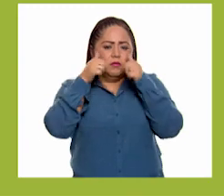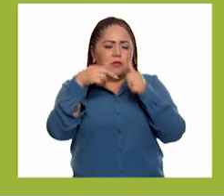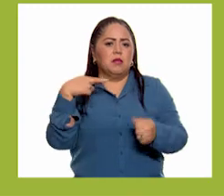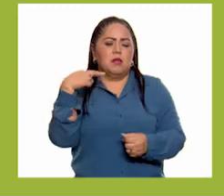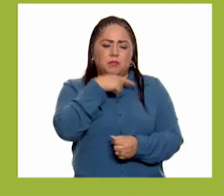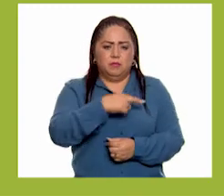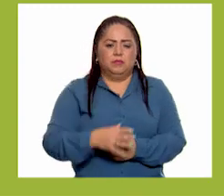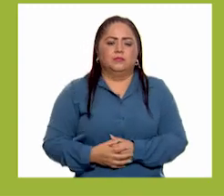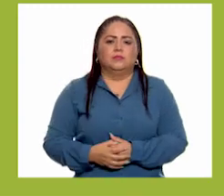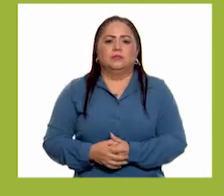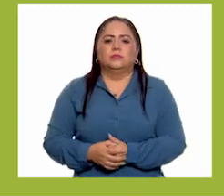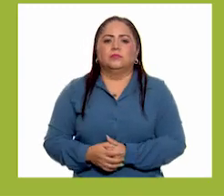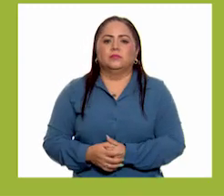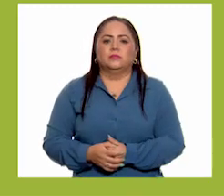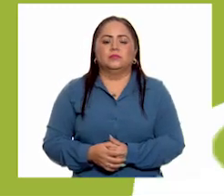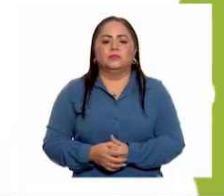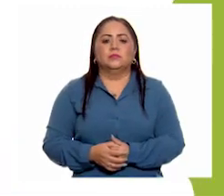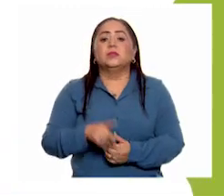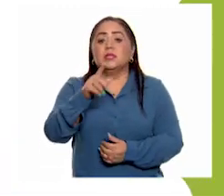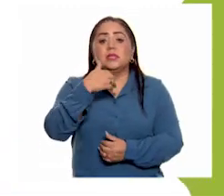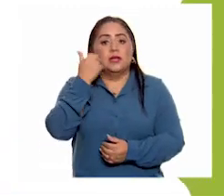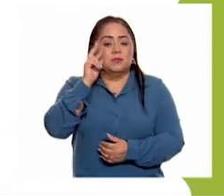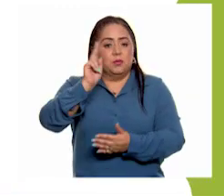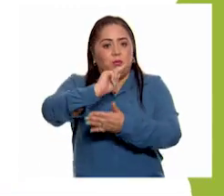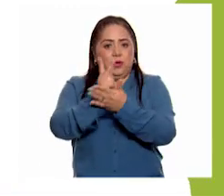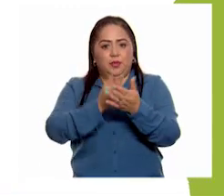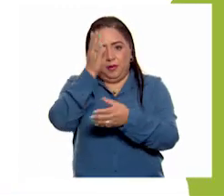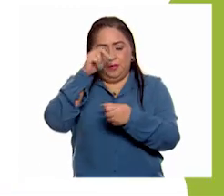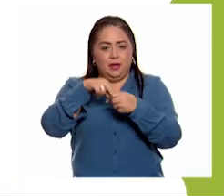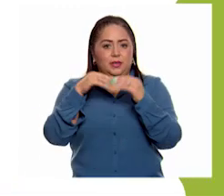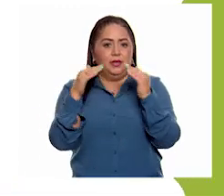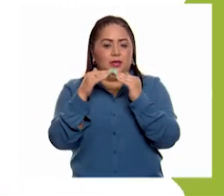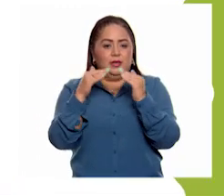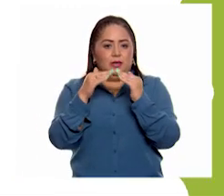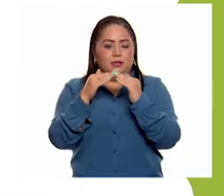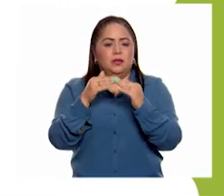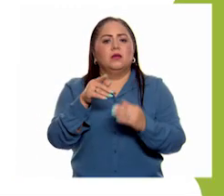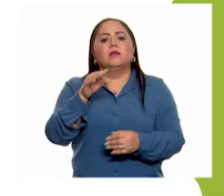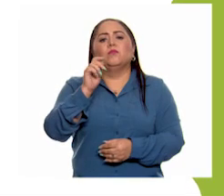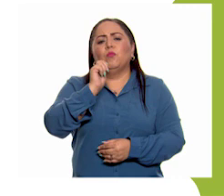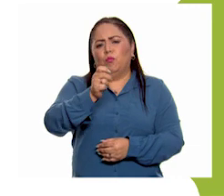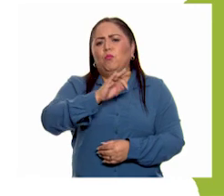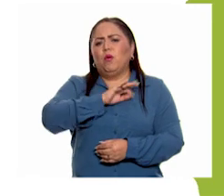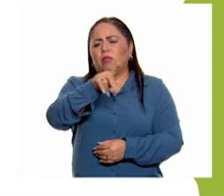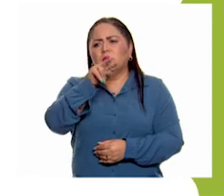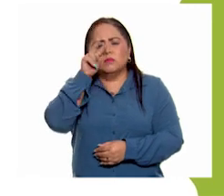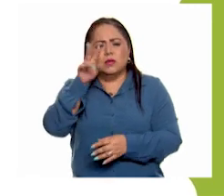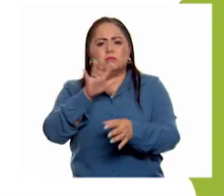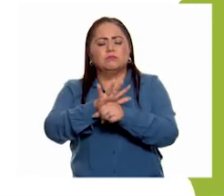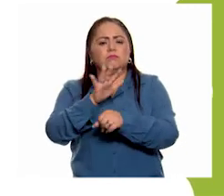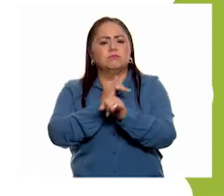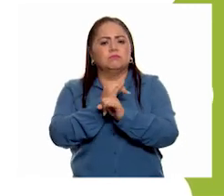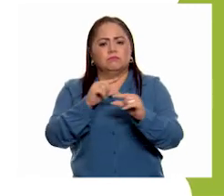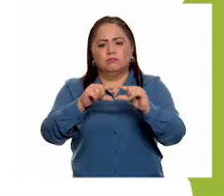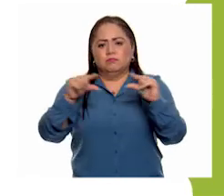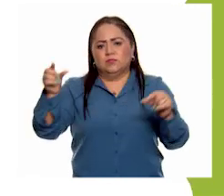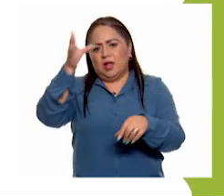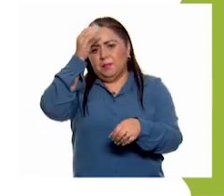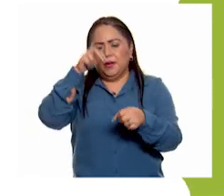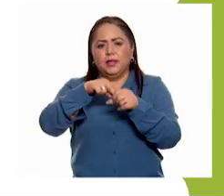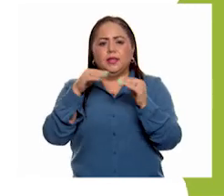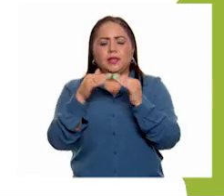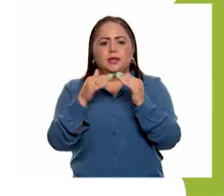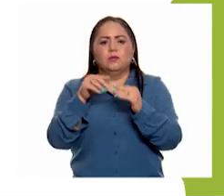55-36-01-87-20 con 30 líneas. Si quieres volver a ver los programas de Aprende en Casa, los puedes encontrar en la siguiente